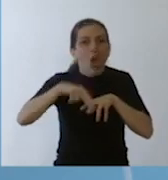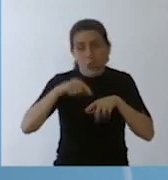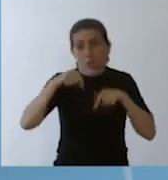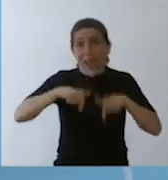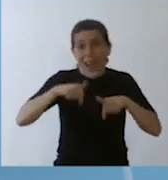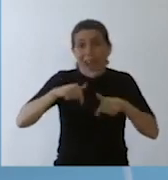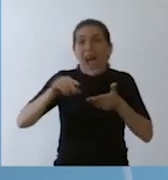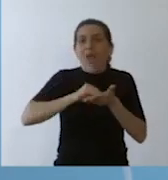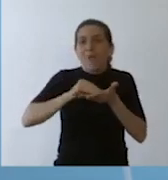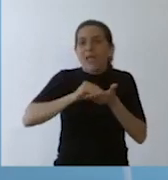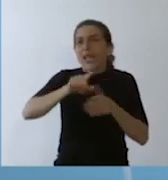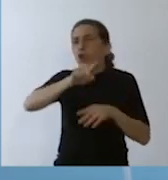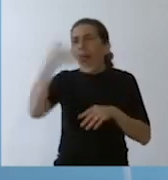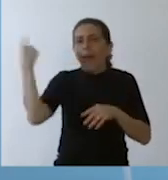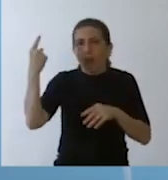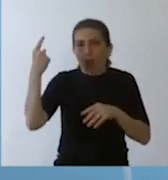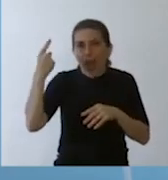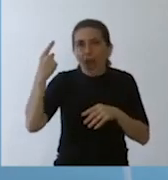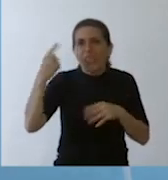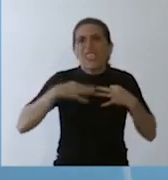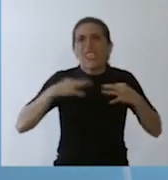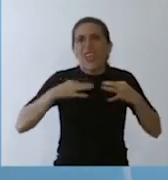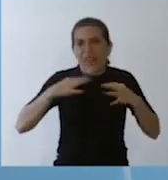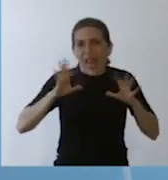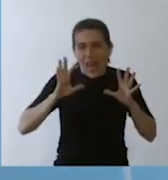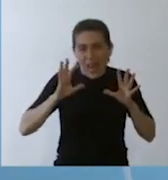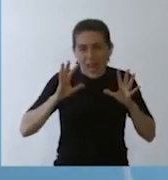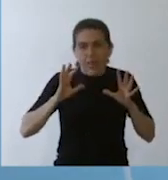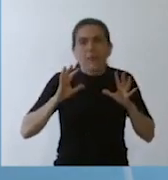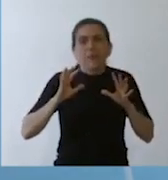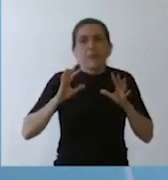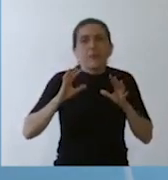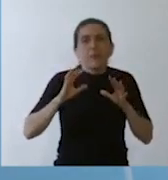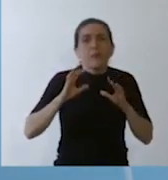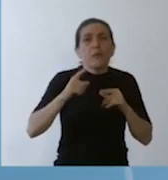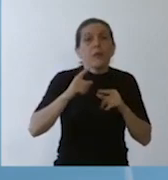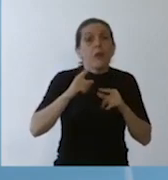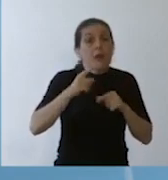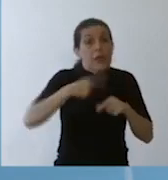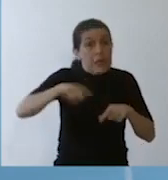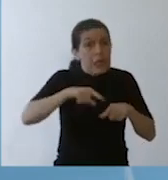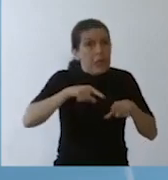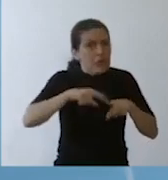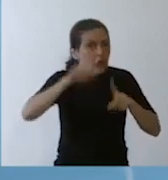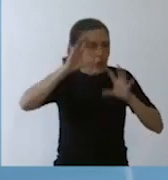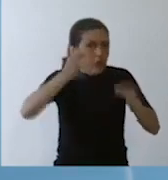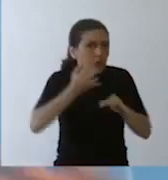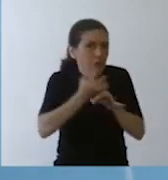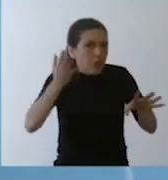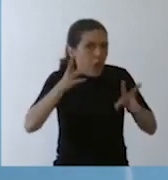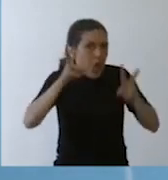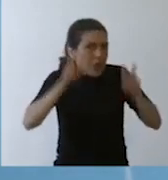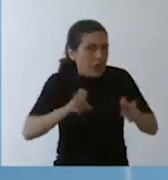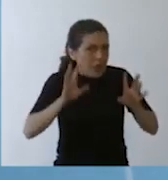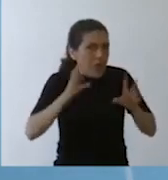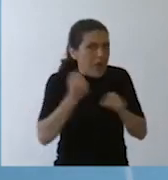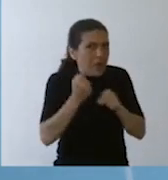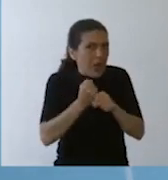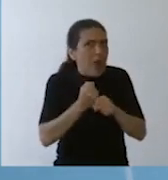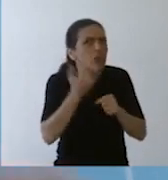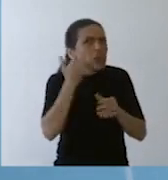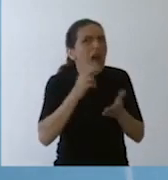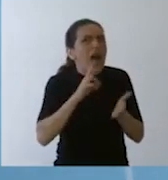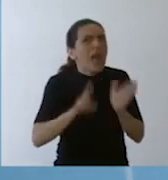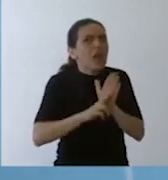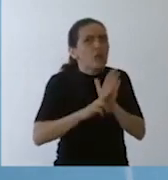Administración Nacional Civil, la ANAC, quien entiende en la materia específicamente y ya dictó la resolución y